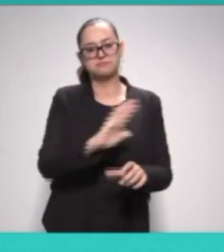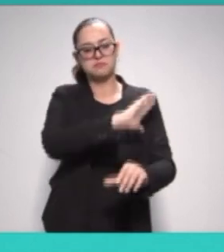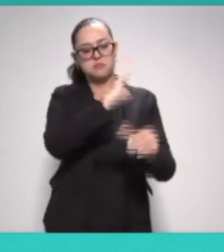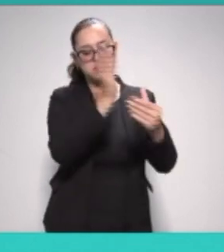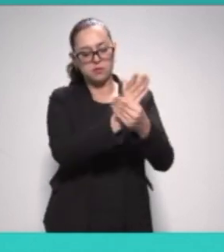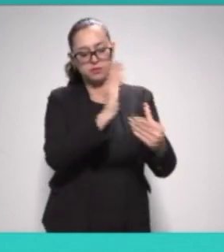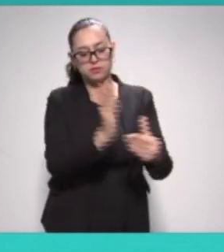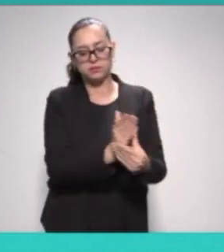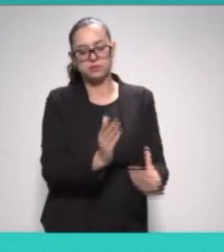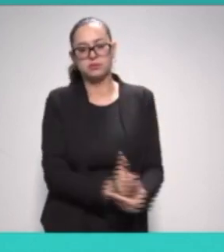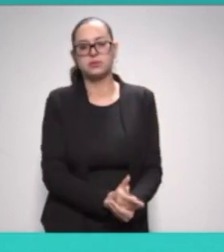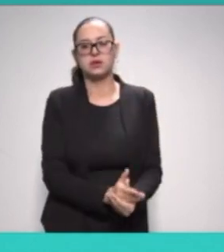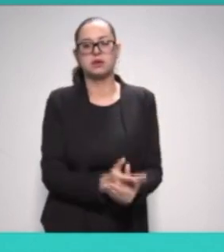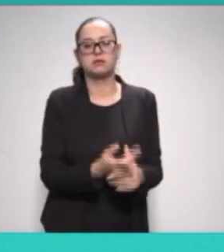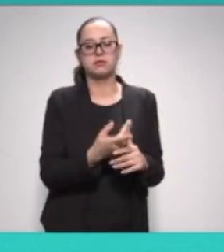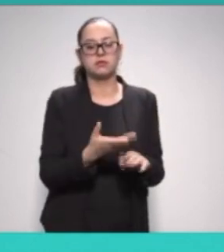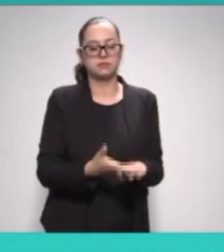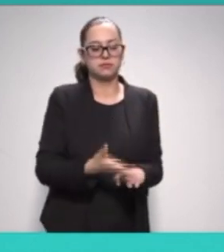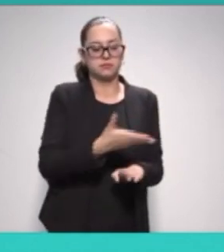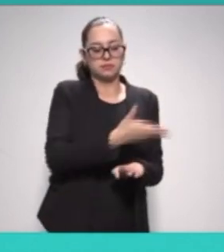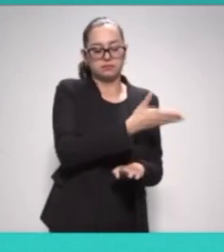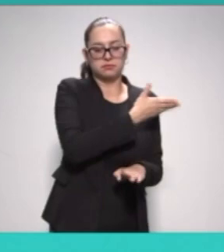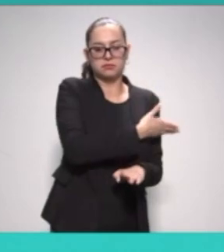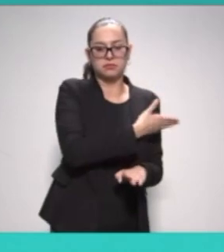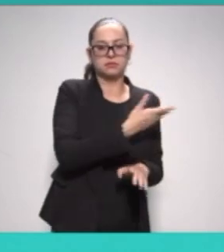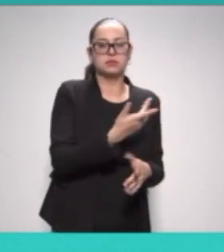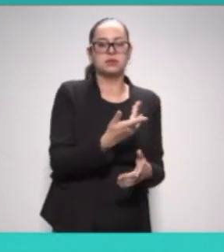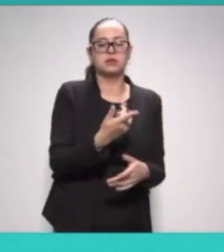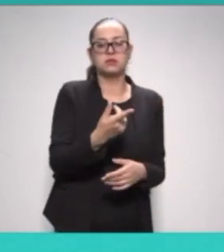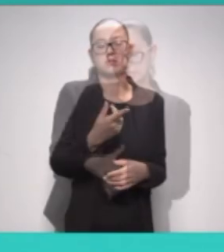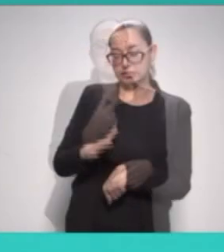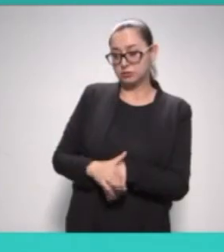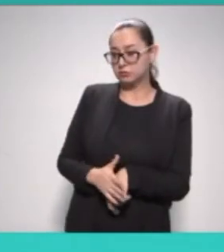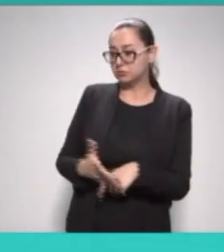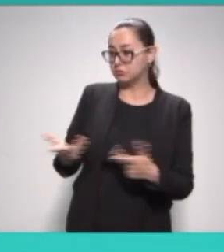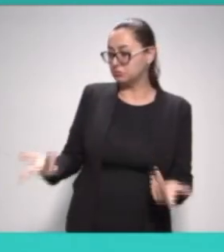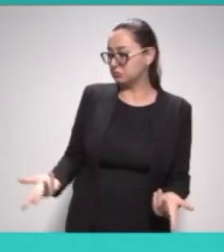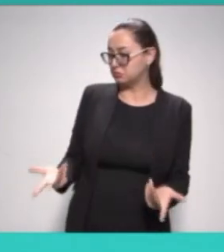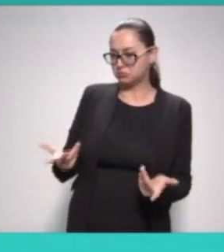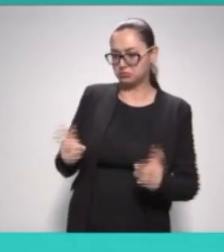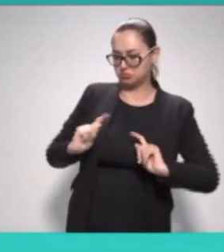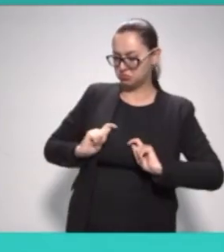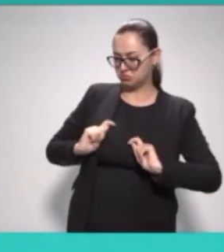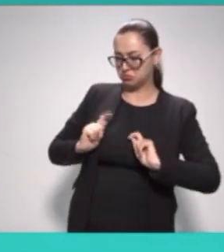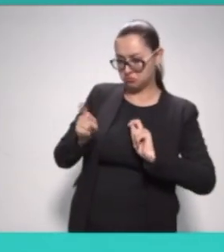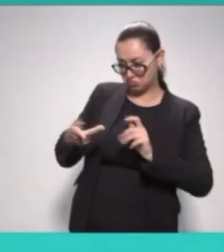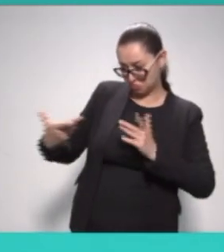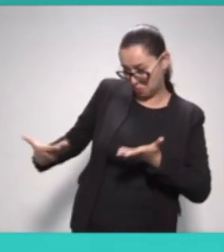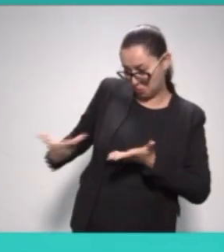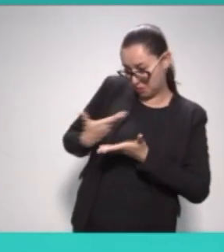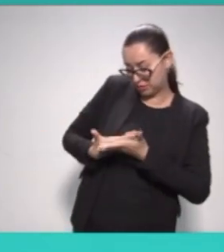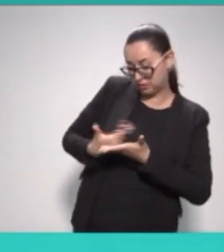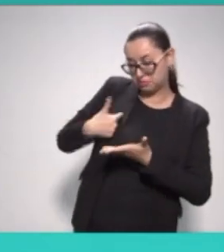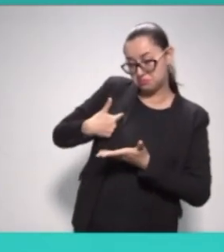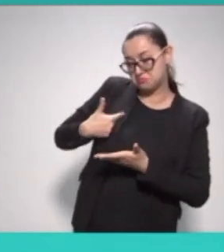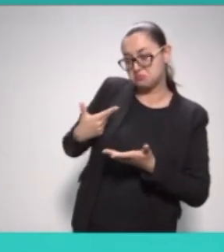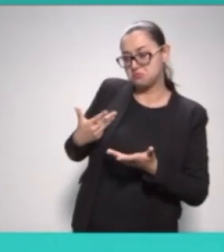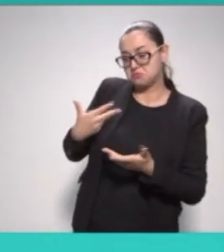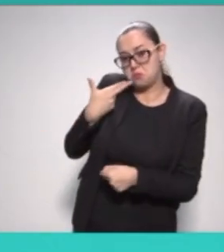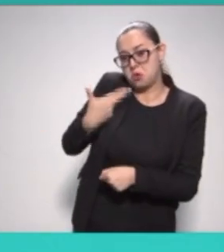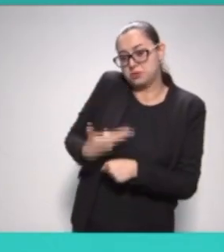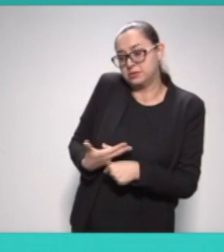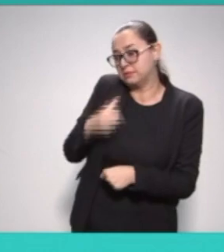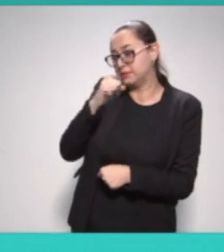así como los beneficios económicos que ha tenido así lo resolvió el inei como parte de los argumentos expuestos la comisionada maría